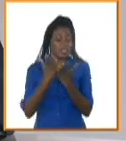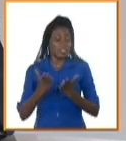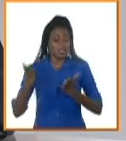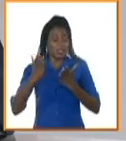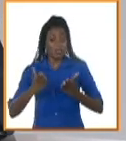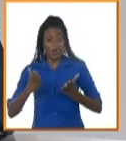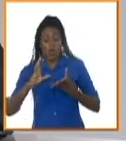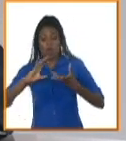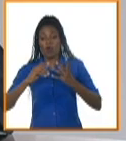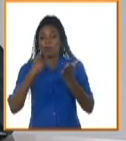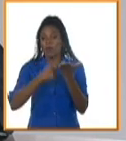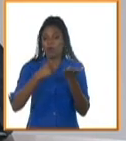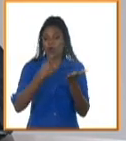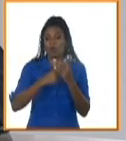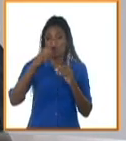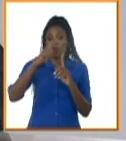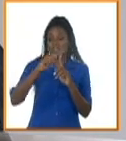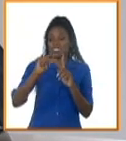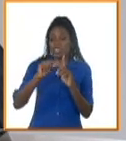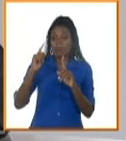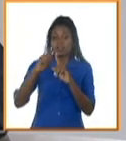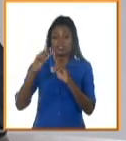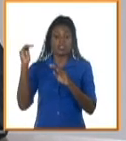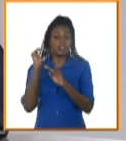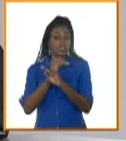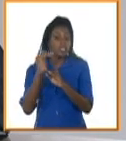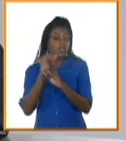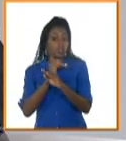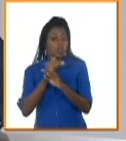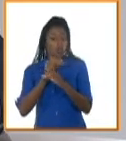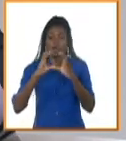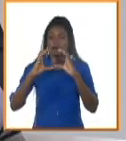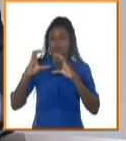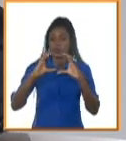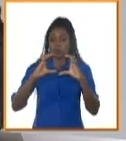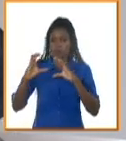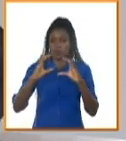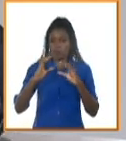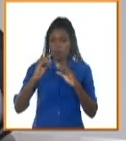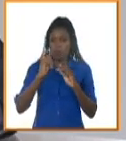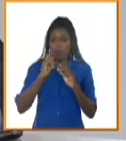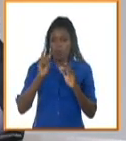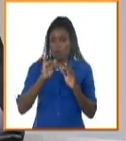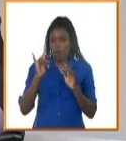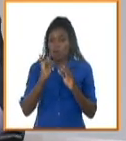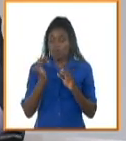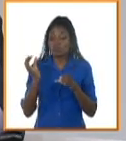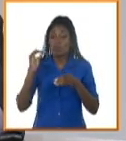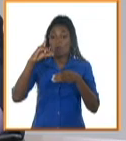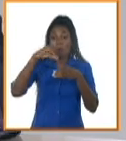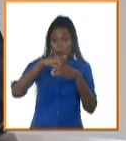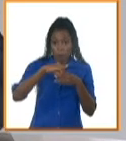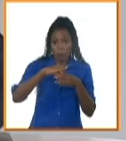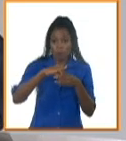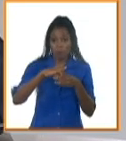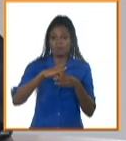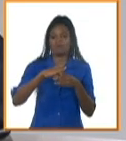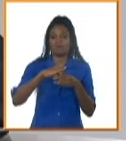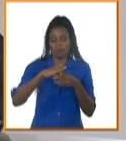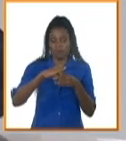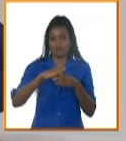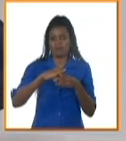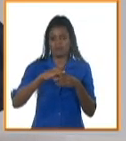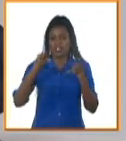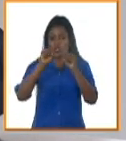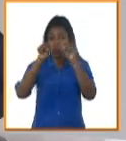de pago los temas de tecnología los temas de telecomunicaciones como algo aislado sino como parte de un sistema que incluye